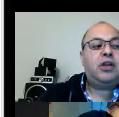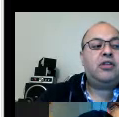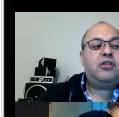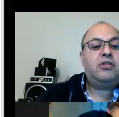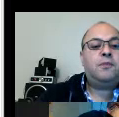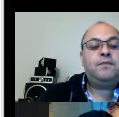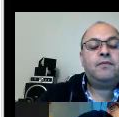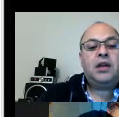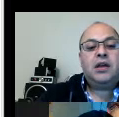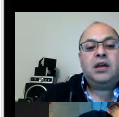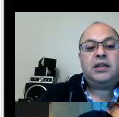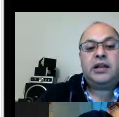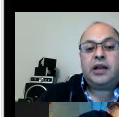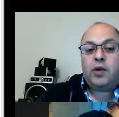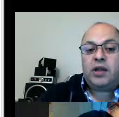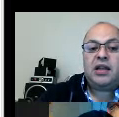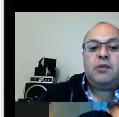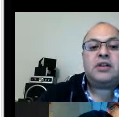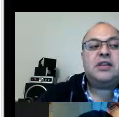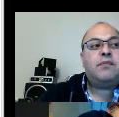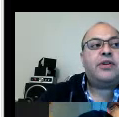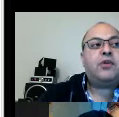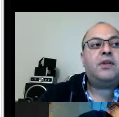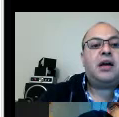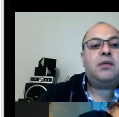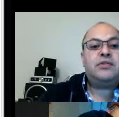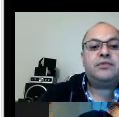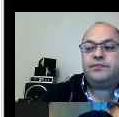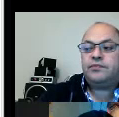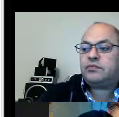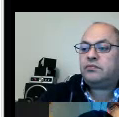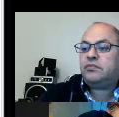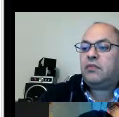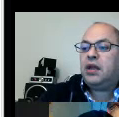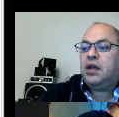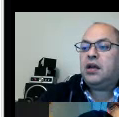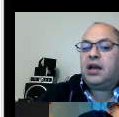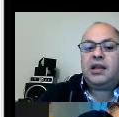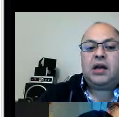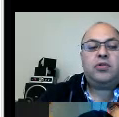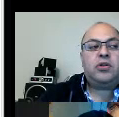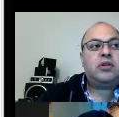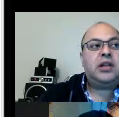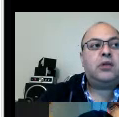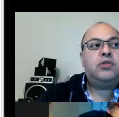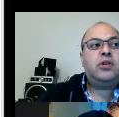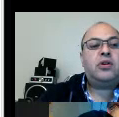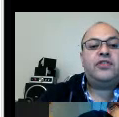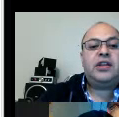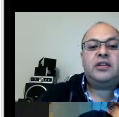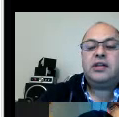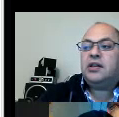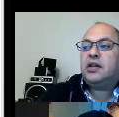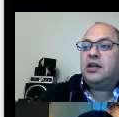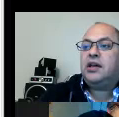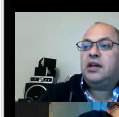han podido tener en cuenta el libro que siempre recomendamos, que es del autor